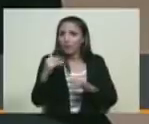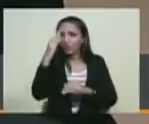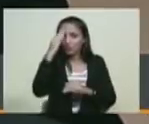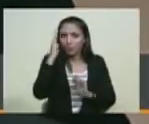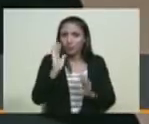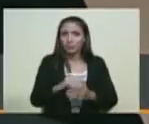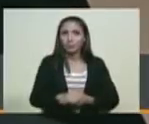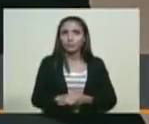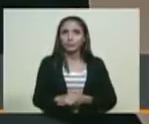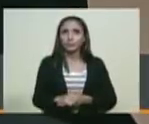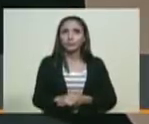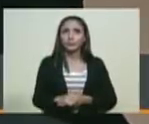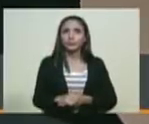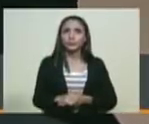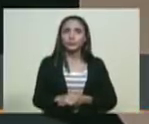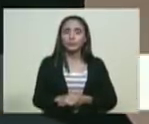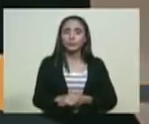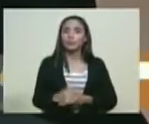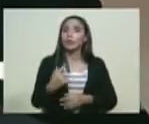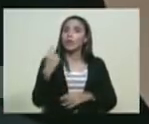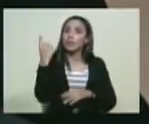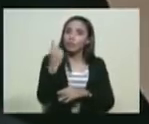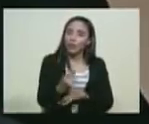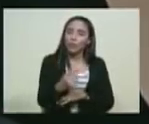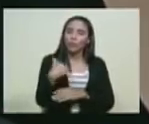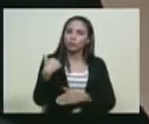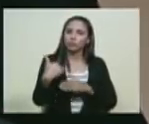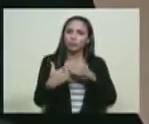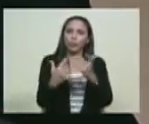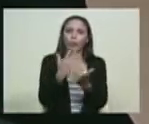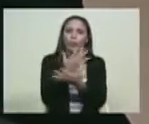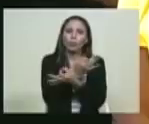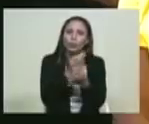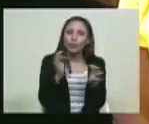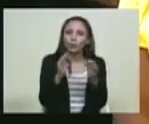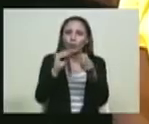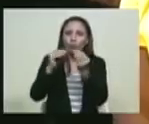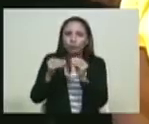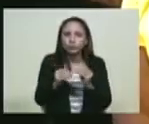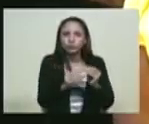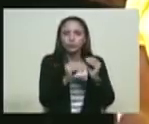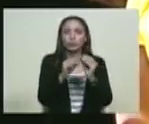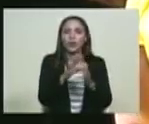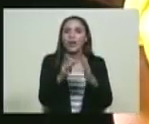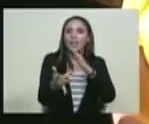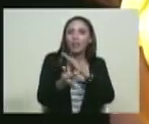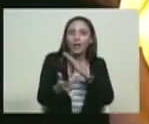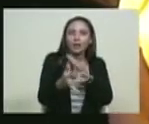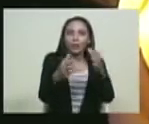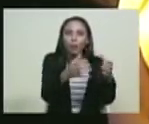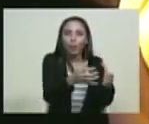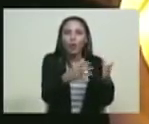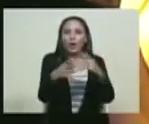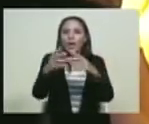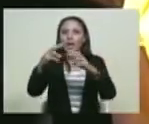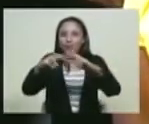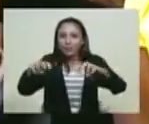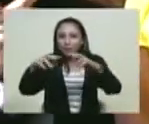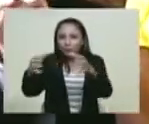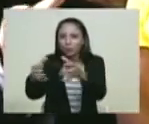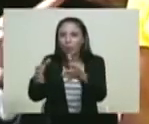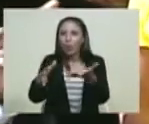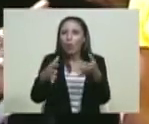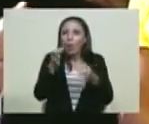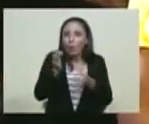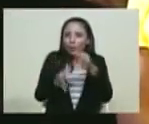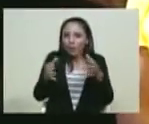bien debemos seguir adelante, perfeccionando la parte técnico-jurídica, la parte investigativa, con